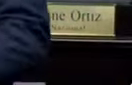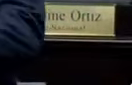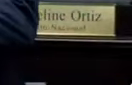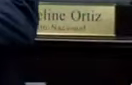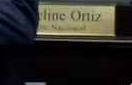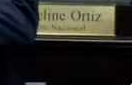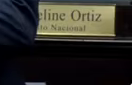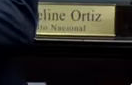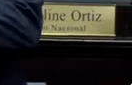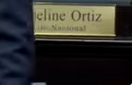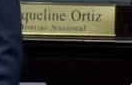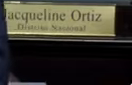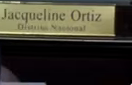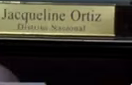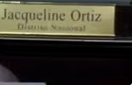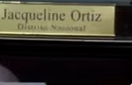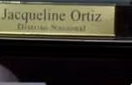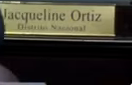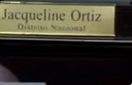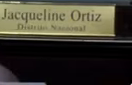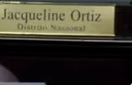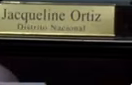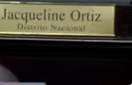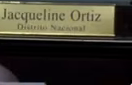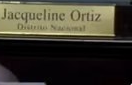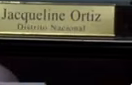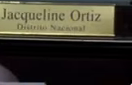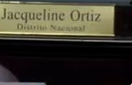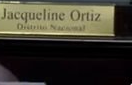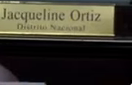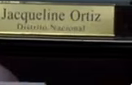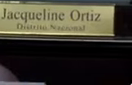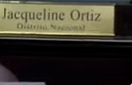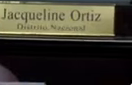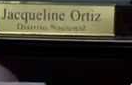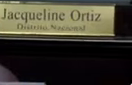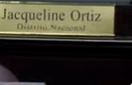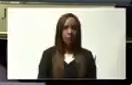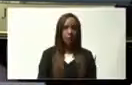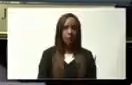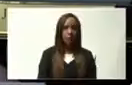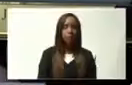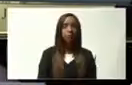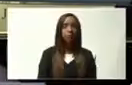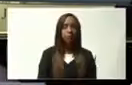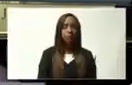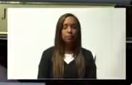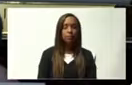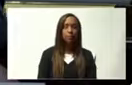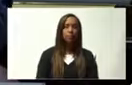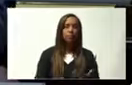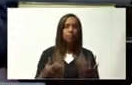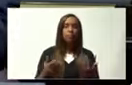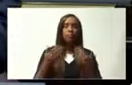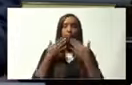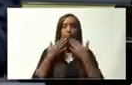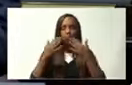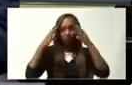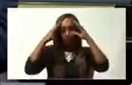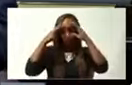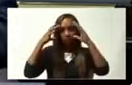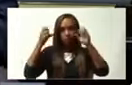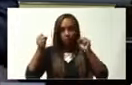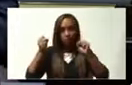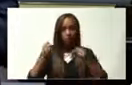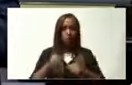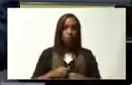de la veracidad de los préstamos. Y en la comisión, porque debo decirle a mis colegas diputados que